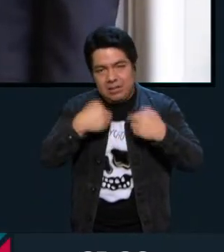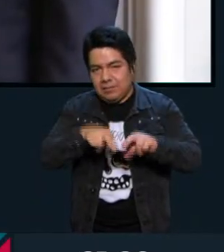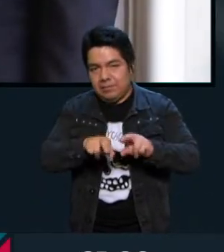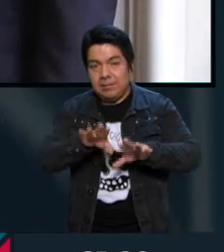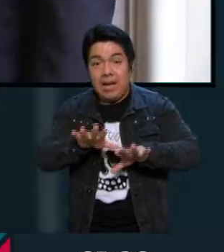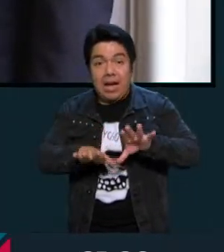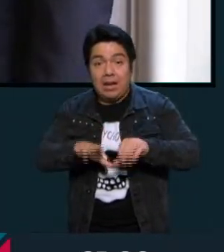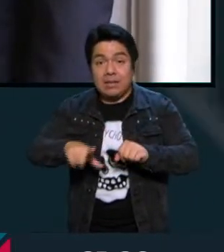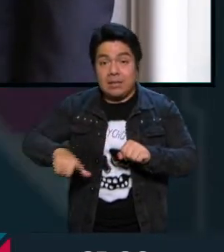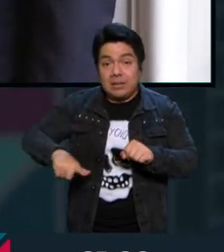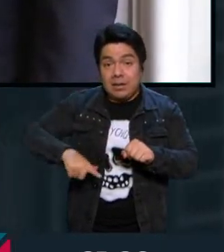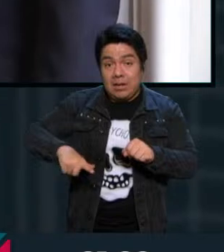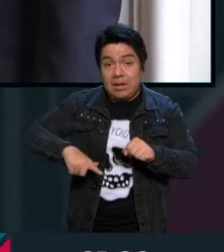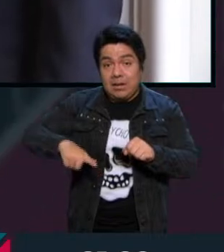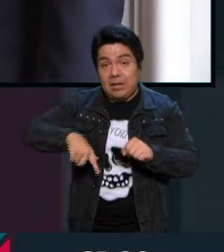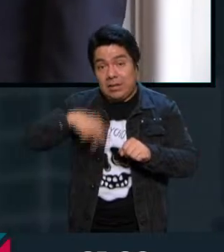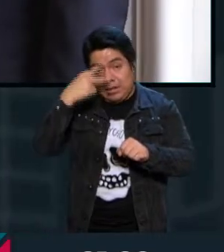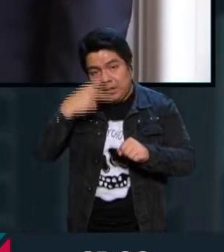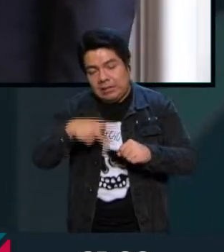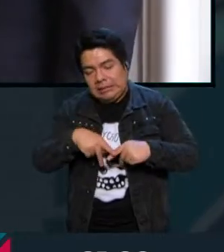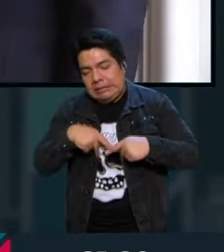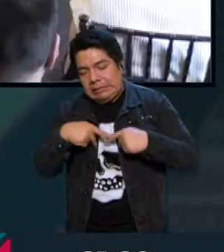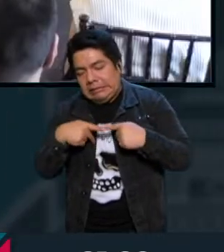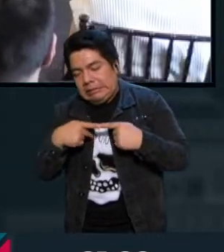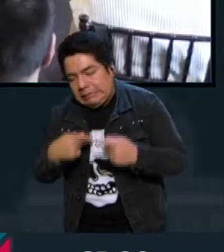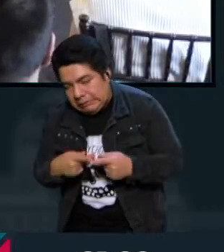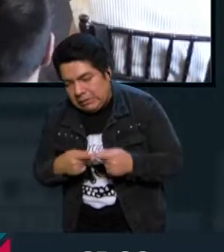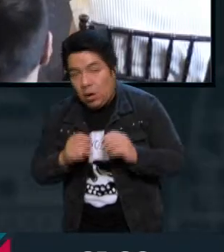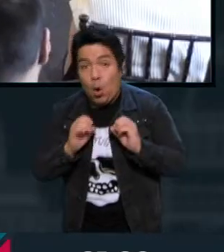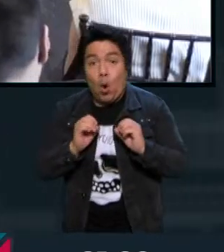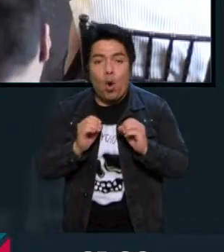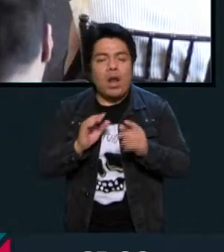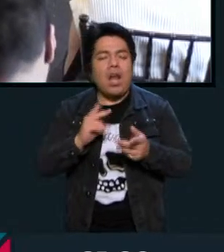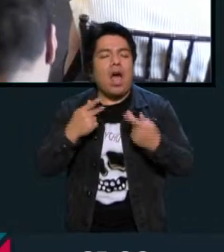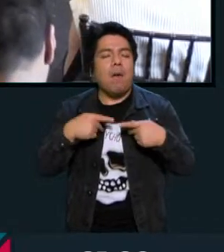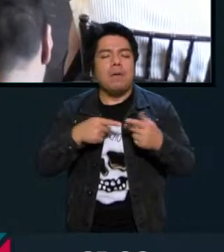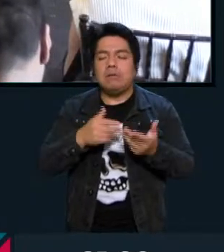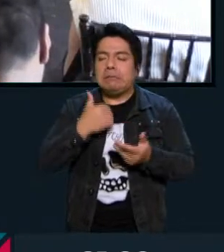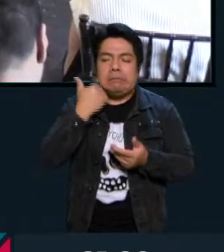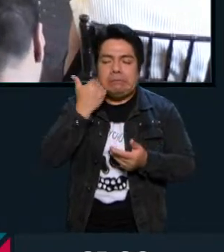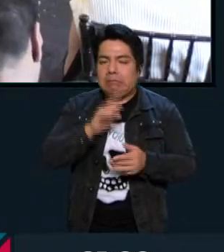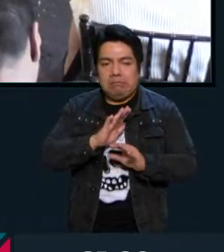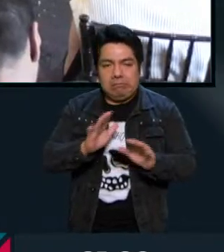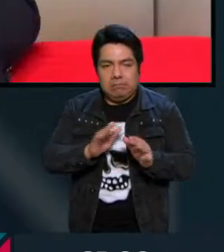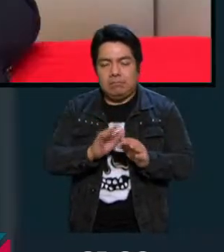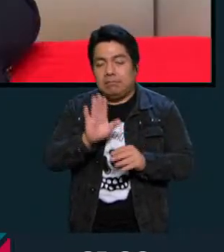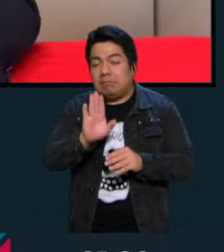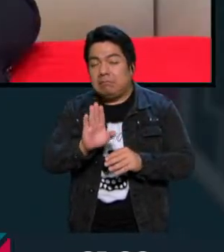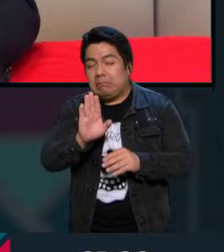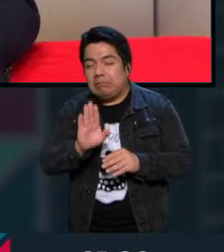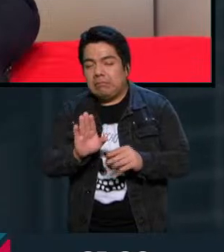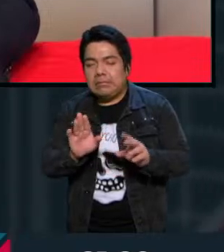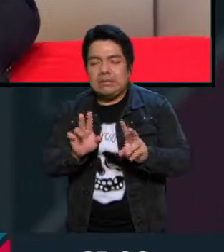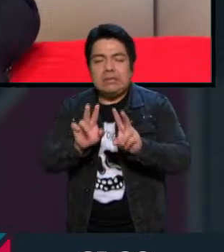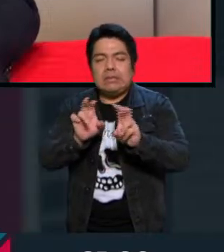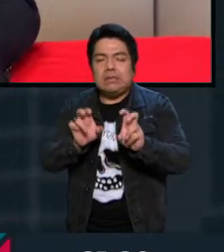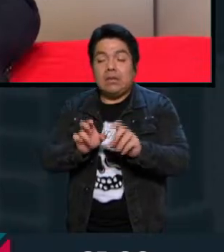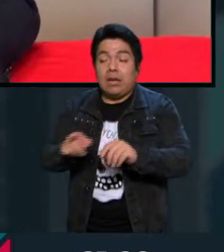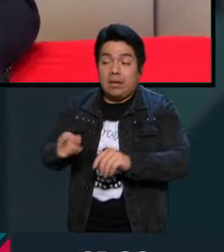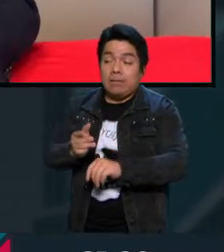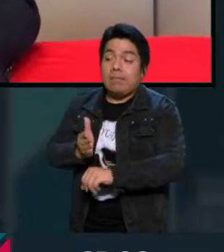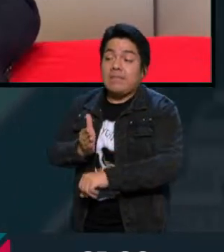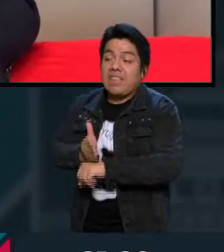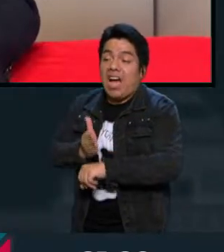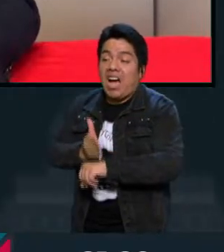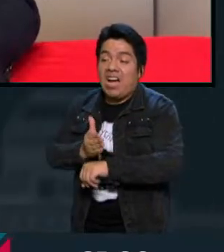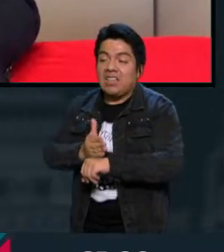los gobiernos mexicanos eran débiles y sin popularidad. En ese contexto me parece que es más un tema de te castigo en corto,